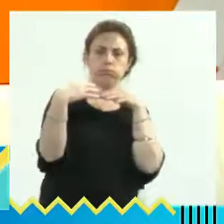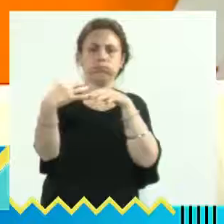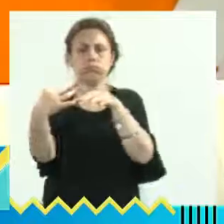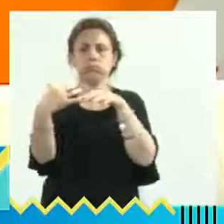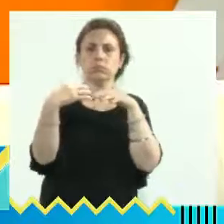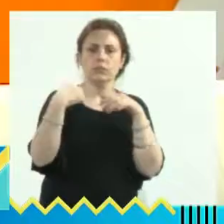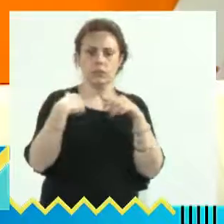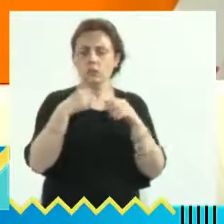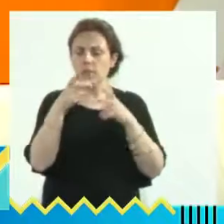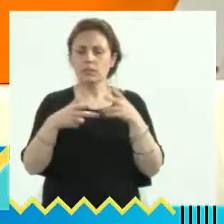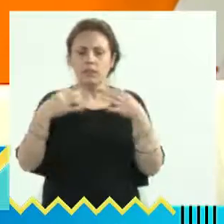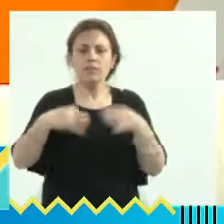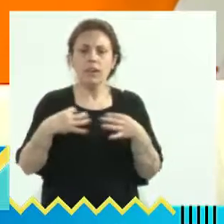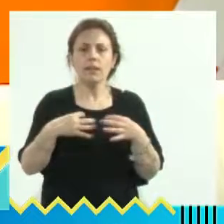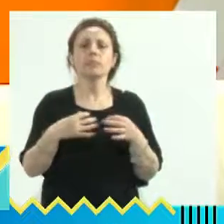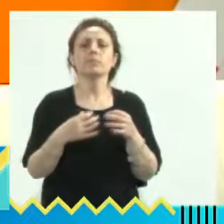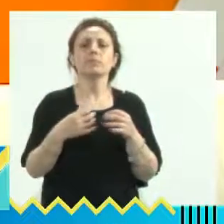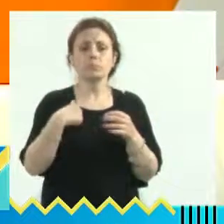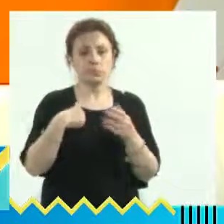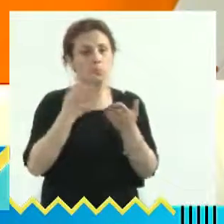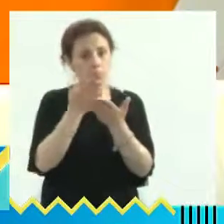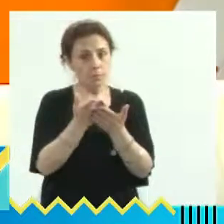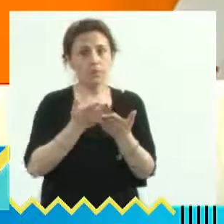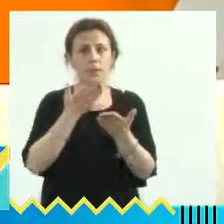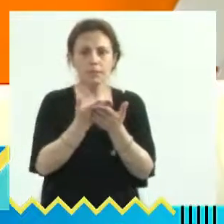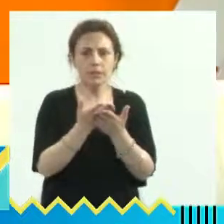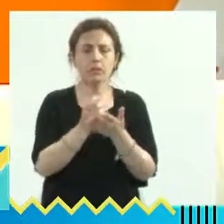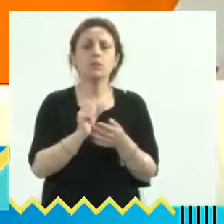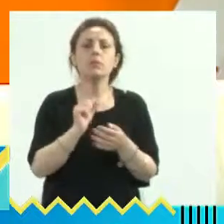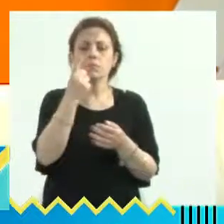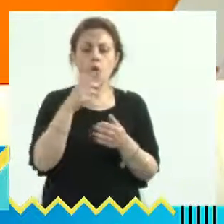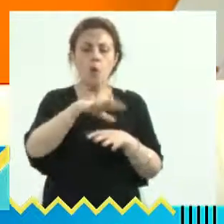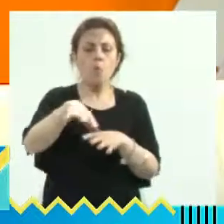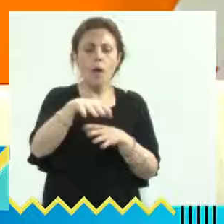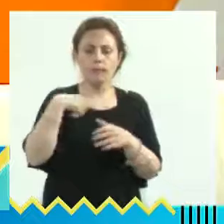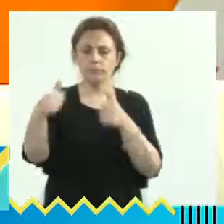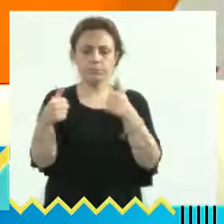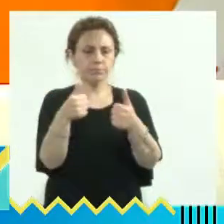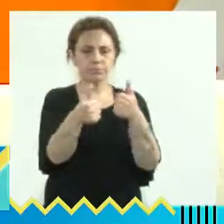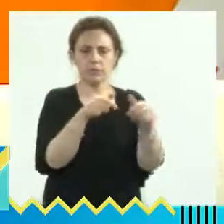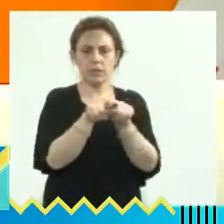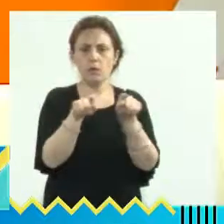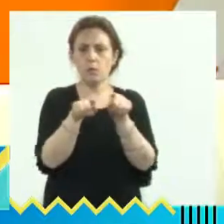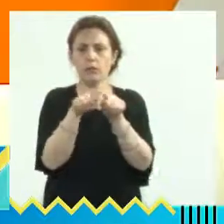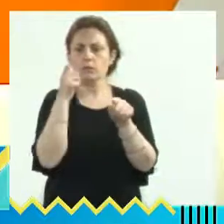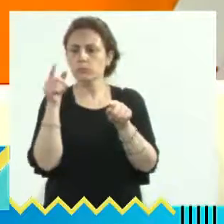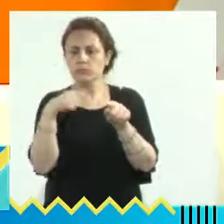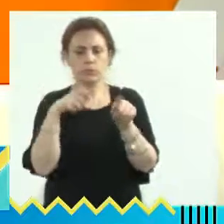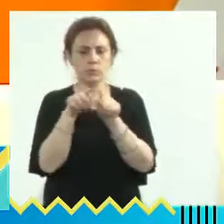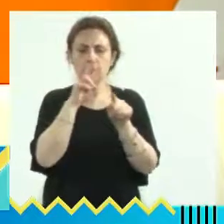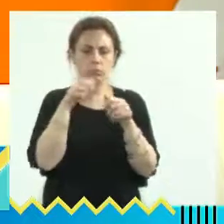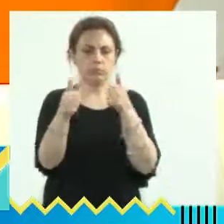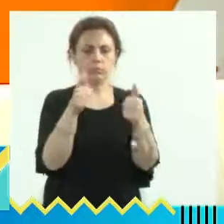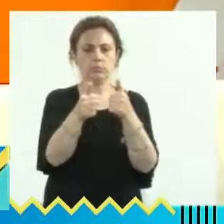en esto, ¿no? Porque pedimos los primeros lugares en todas las listas de diputados y los líderes de